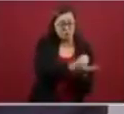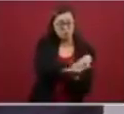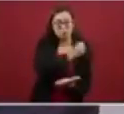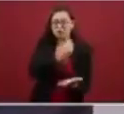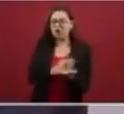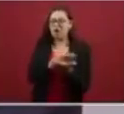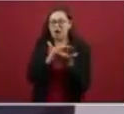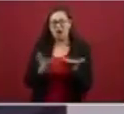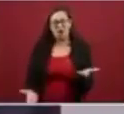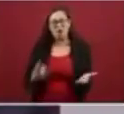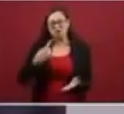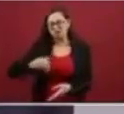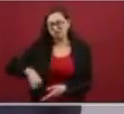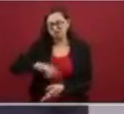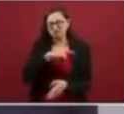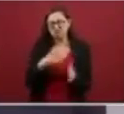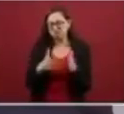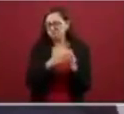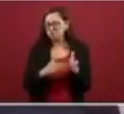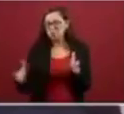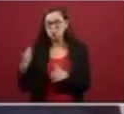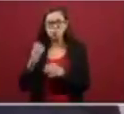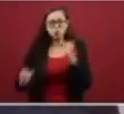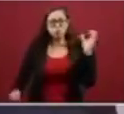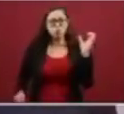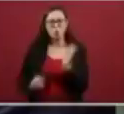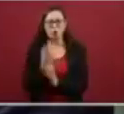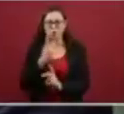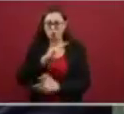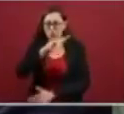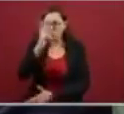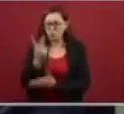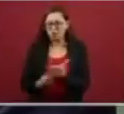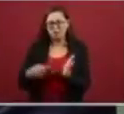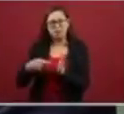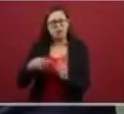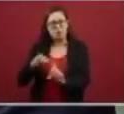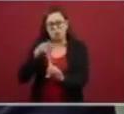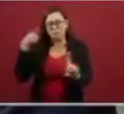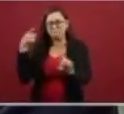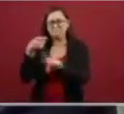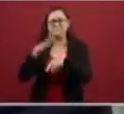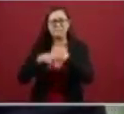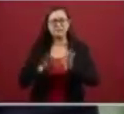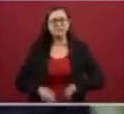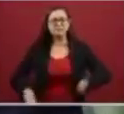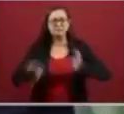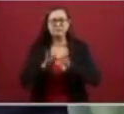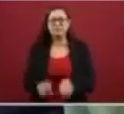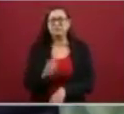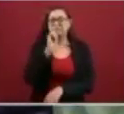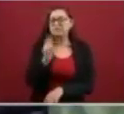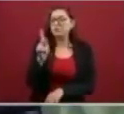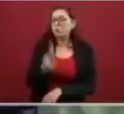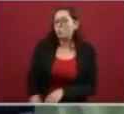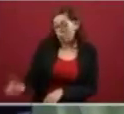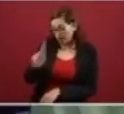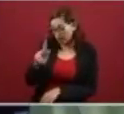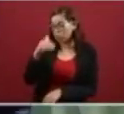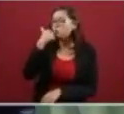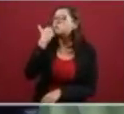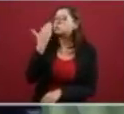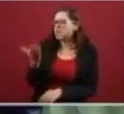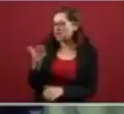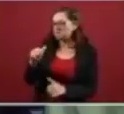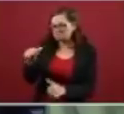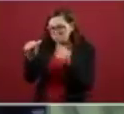como propósito atender las demandas del pueblo, desterrar la corrupción y la